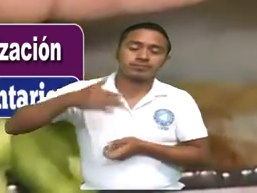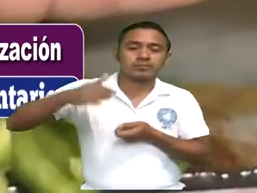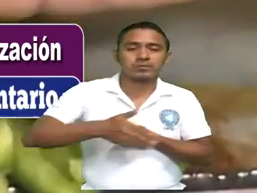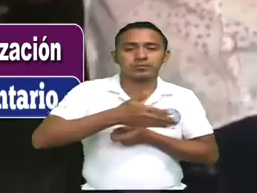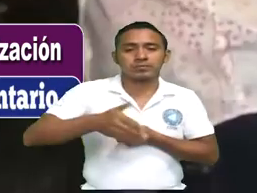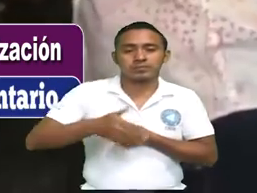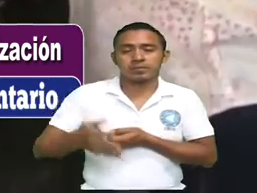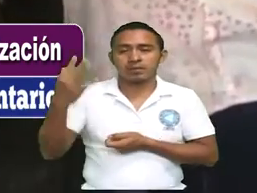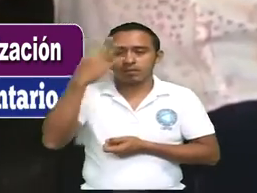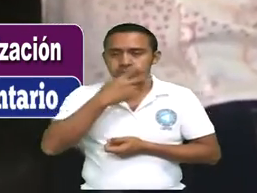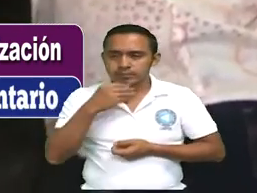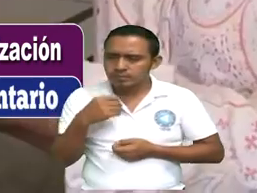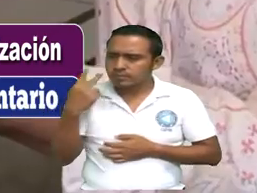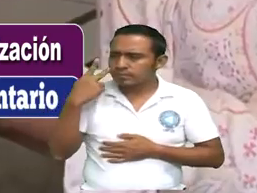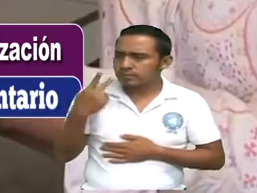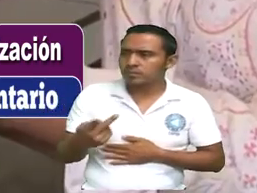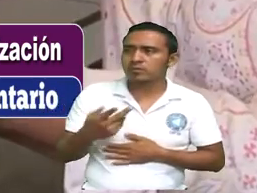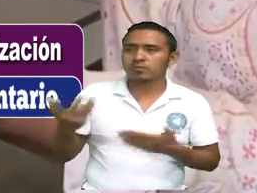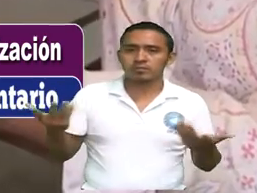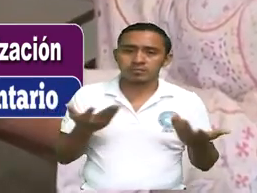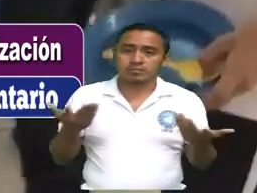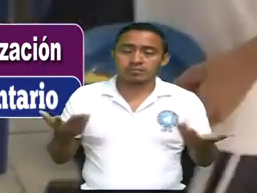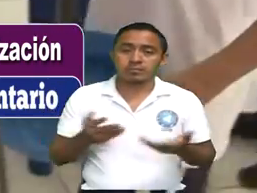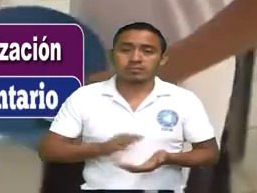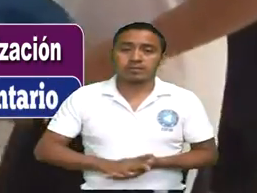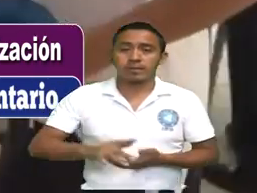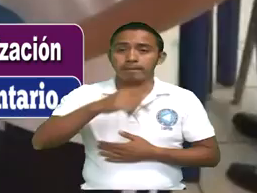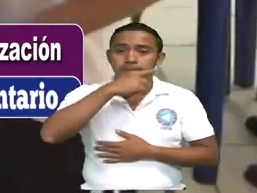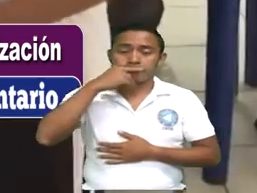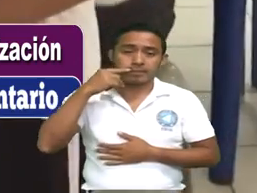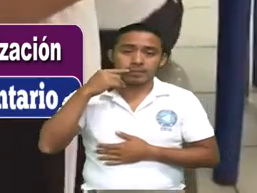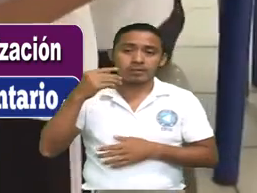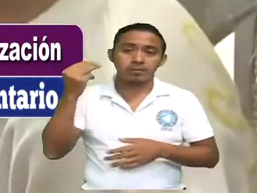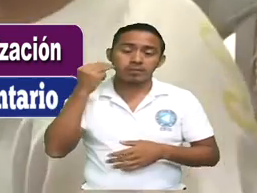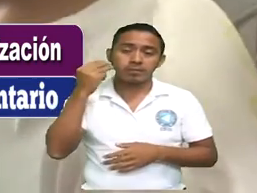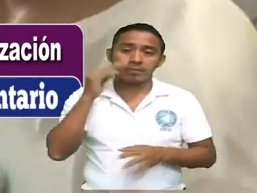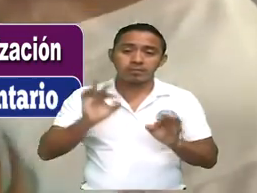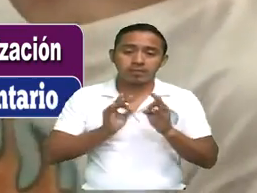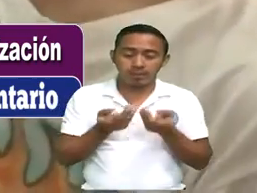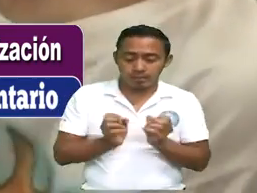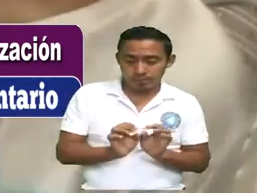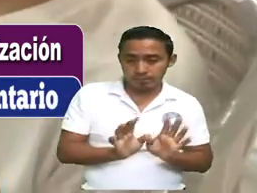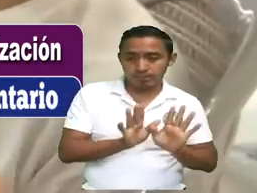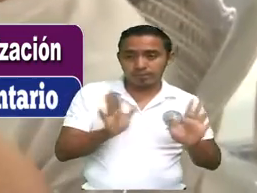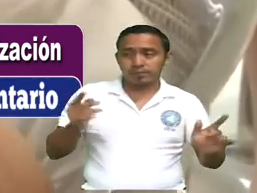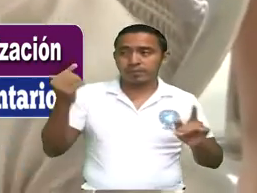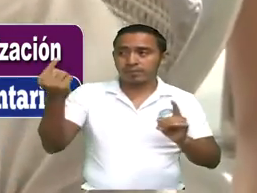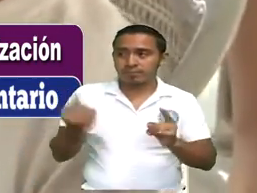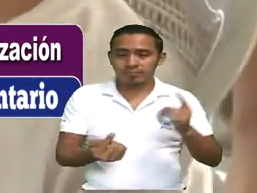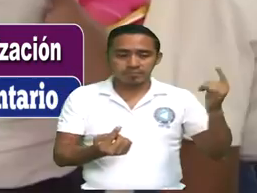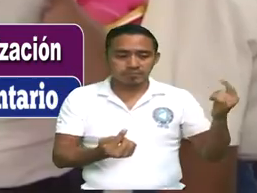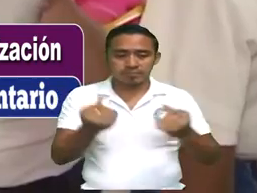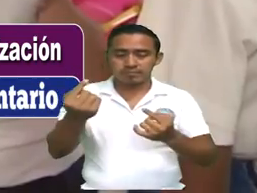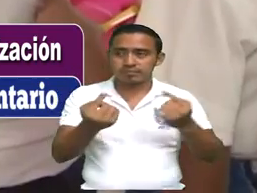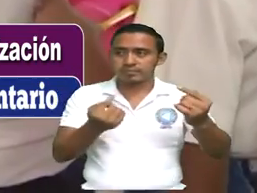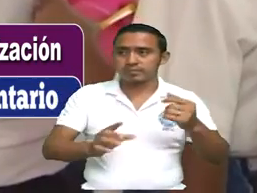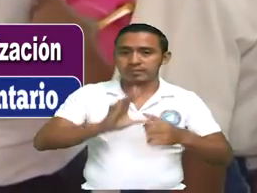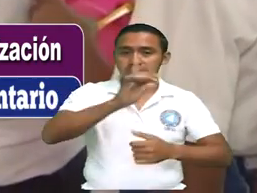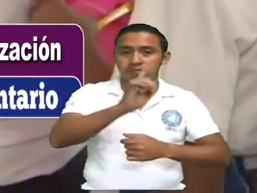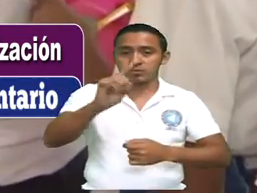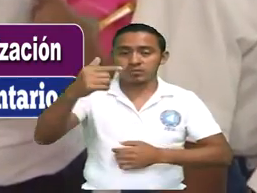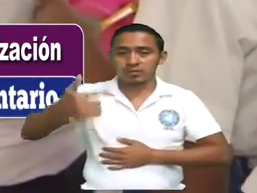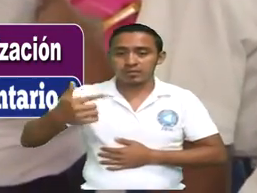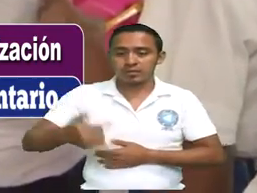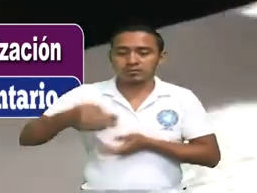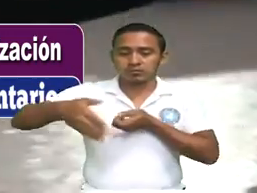es bonito, hermoso ver cómo los padres de familia por la mañana van llegando con la comida por cada grado